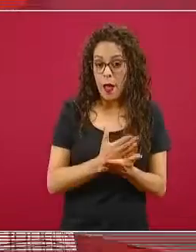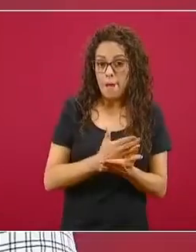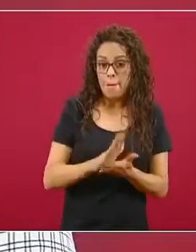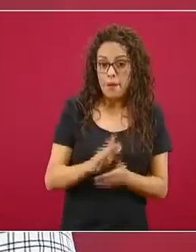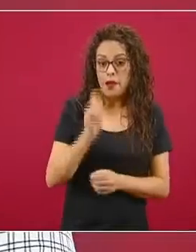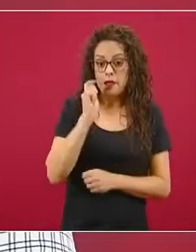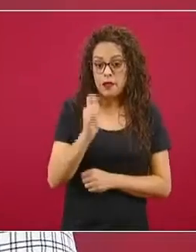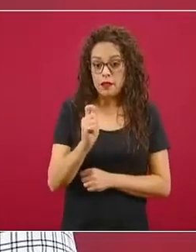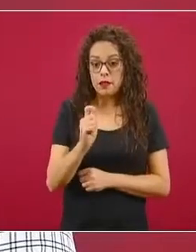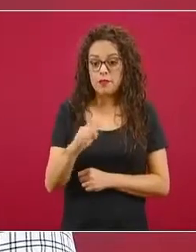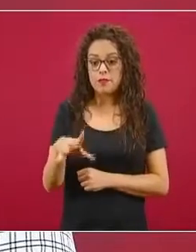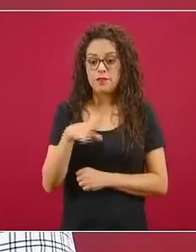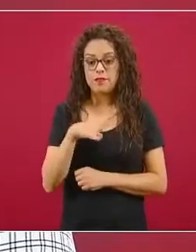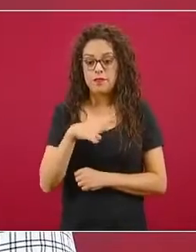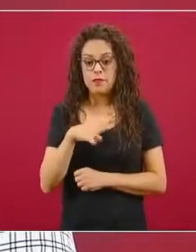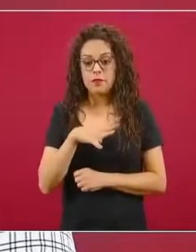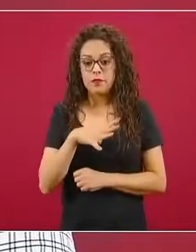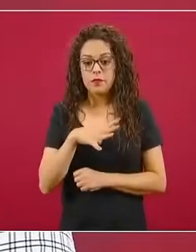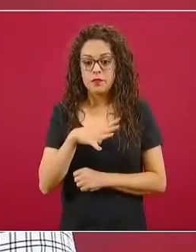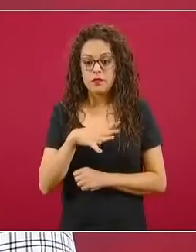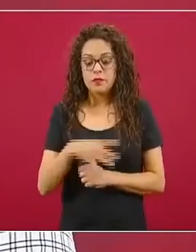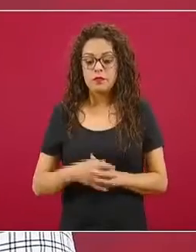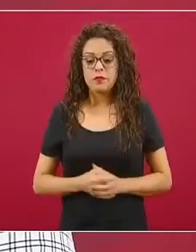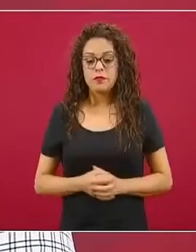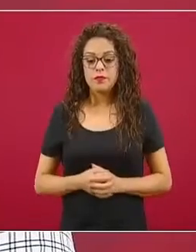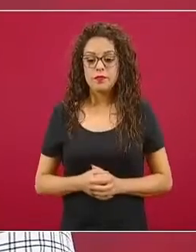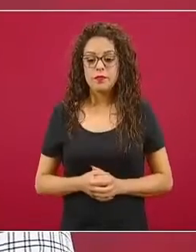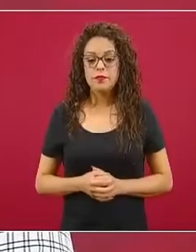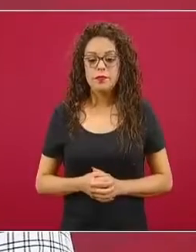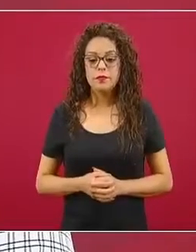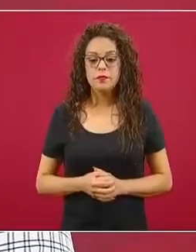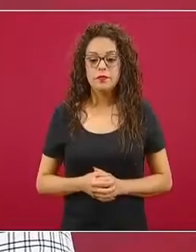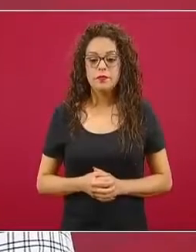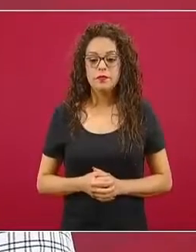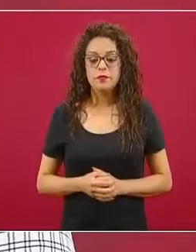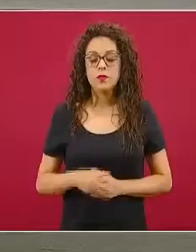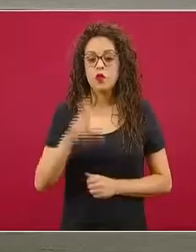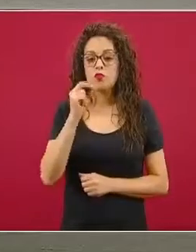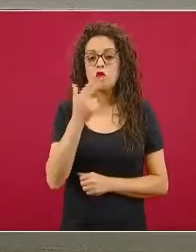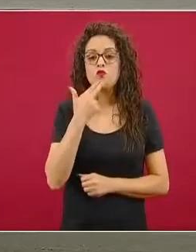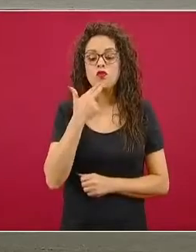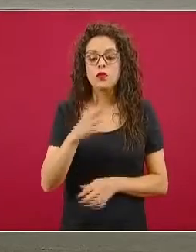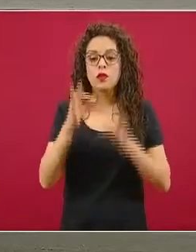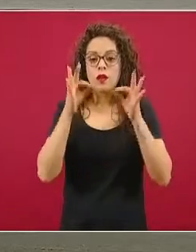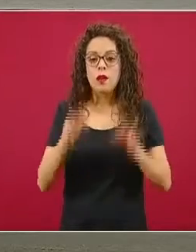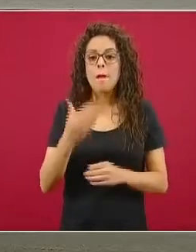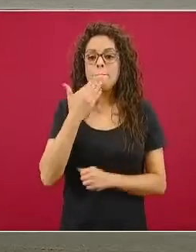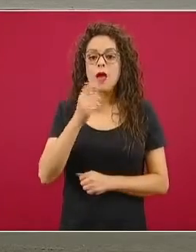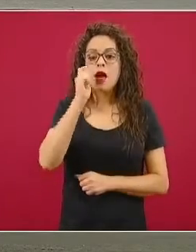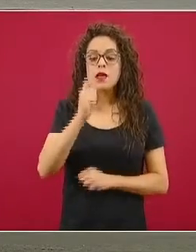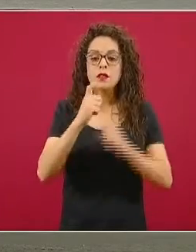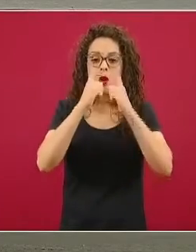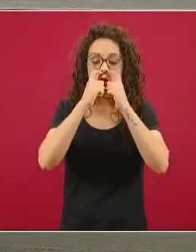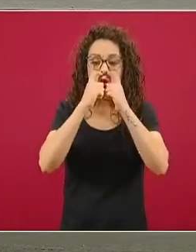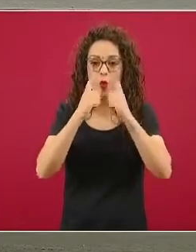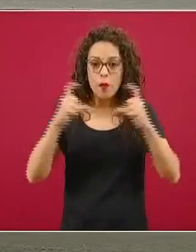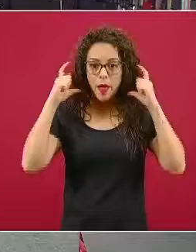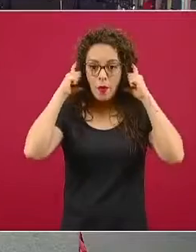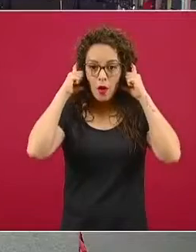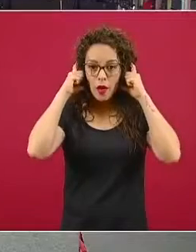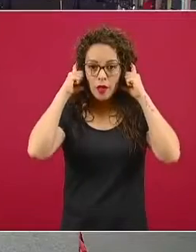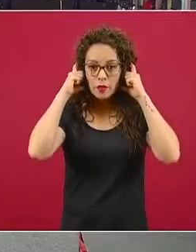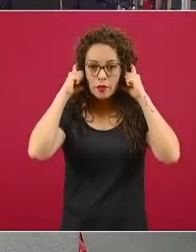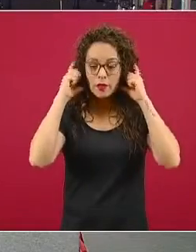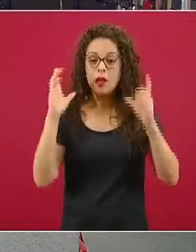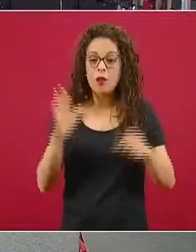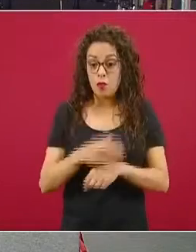va acompañada de que no se esté llevando a cabo el uso correcto del cubrebocas, que es precisamente el que